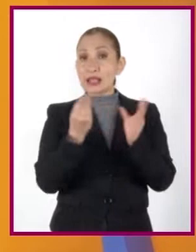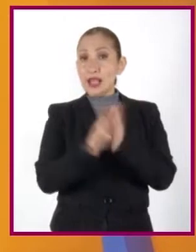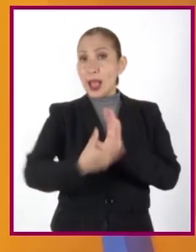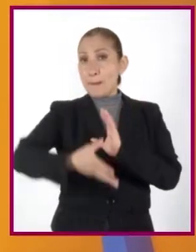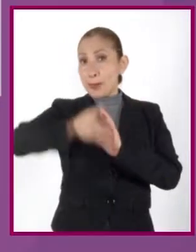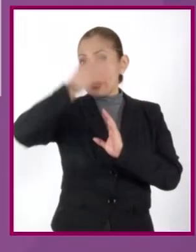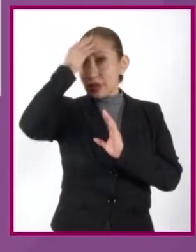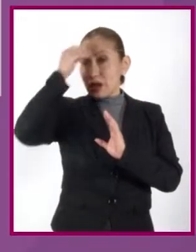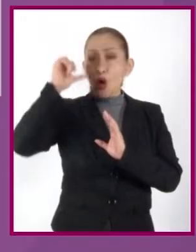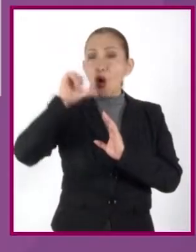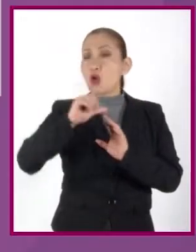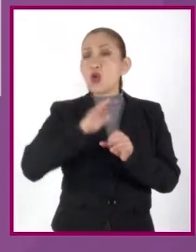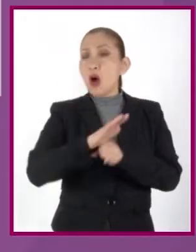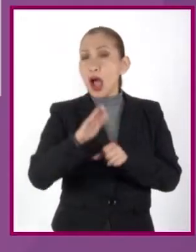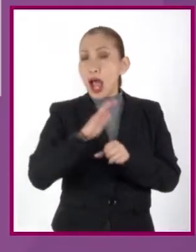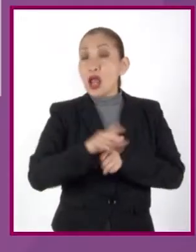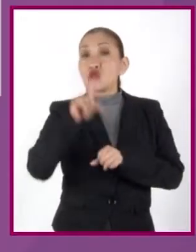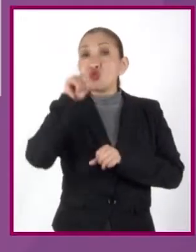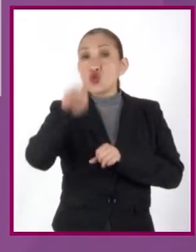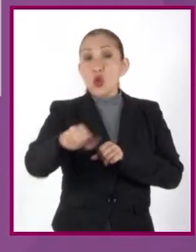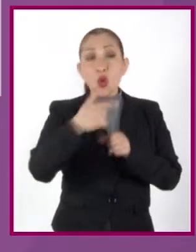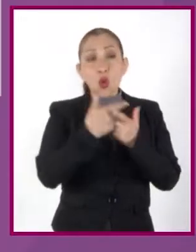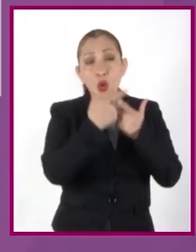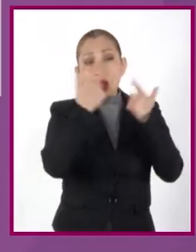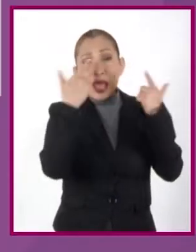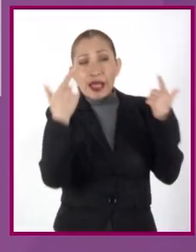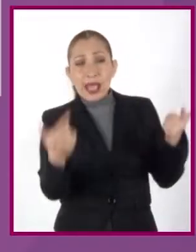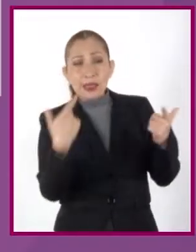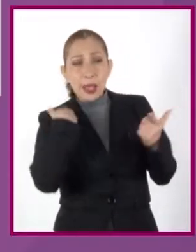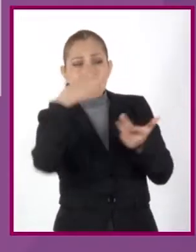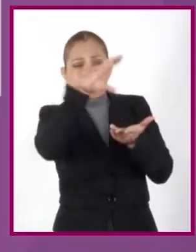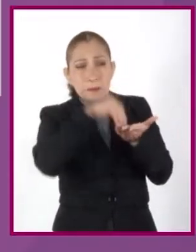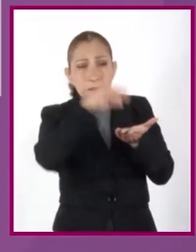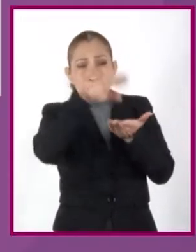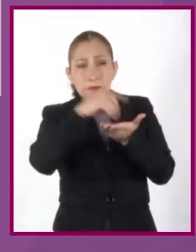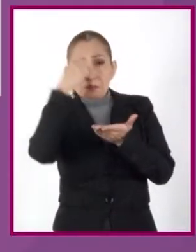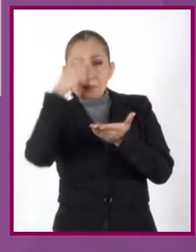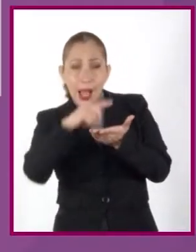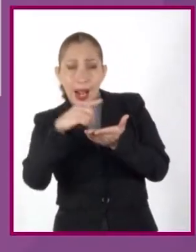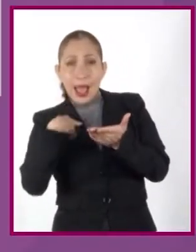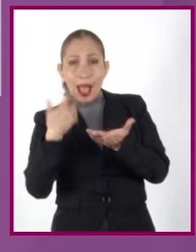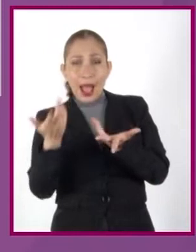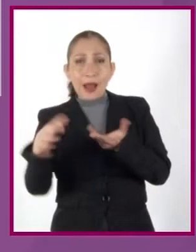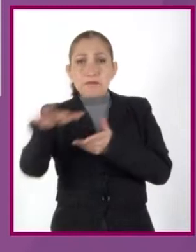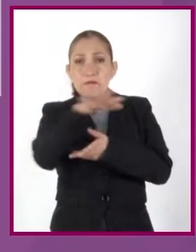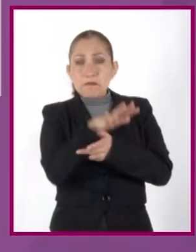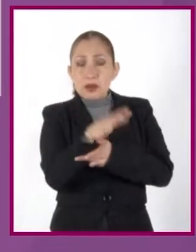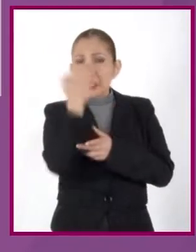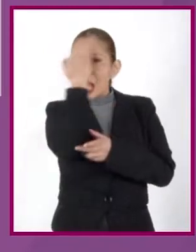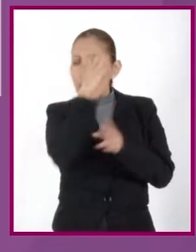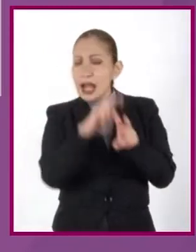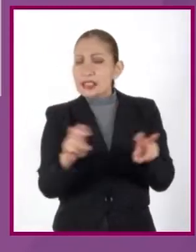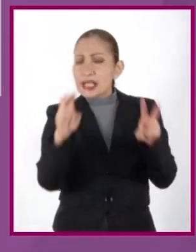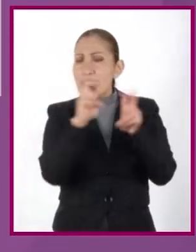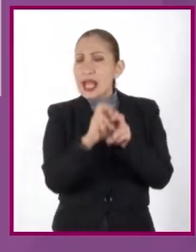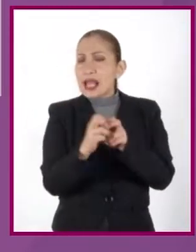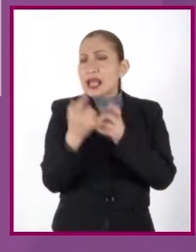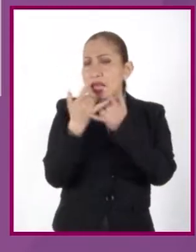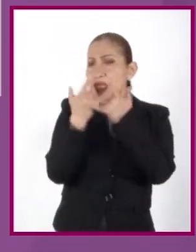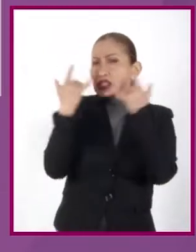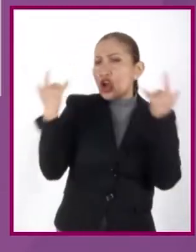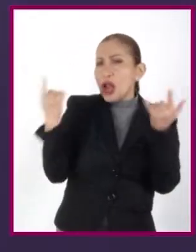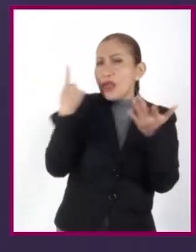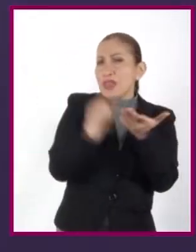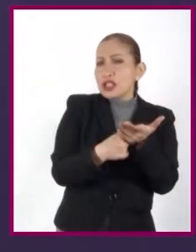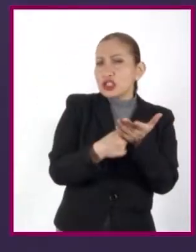aprendizaje esperado es recopilar leyendas populares para representar en escena, y nuestro propósito, analizar contenidos históricos en